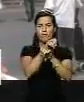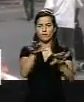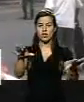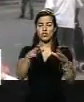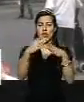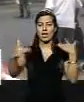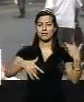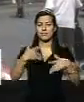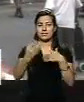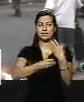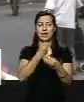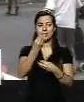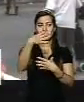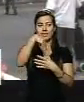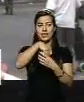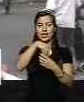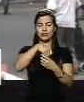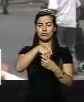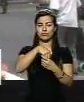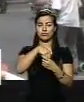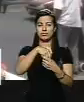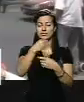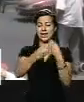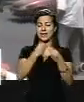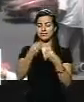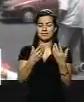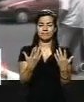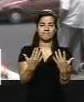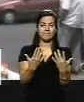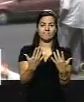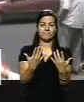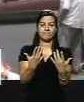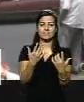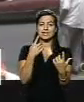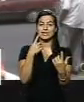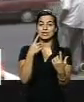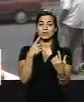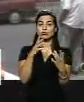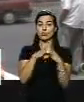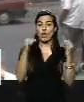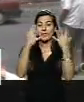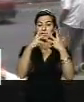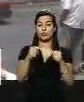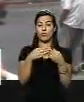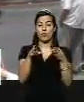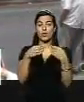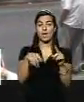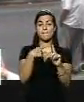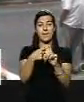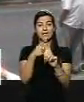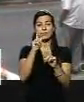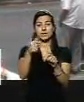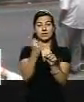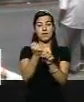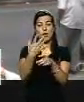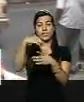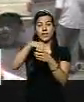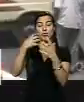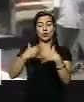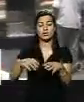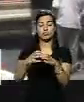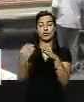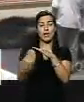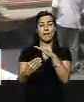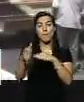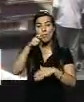actividades que se realizan. No solamente desde los diferentes niveles de la administración pública, sino también lo que se hace de las organizaciones de base